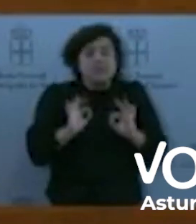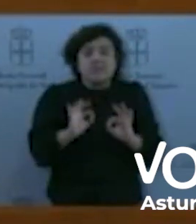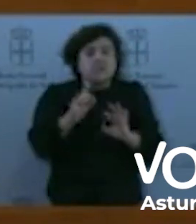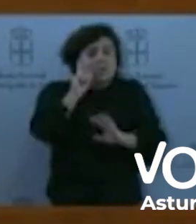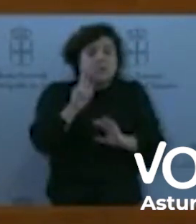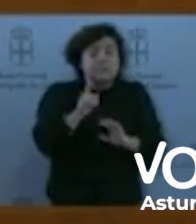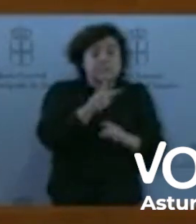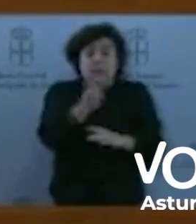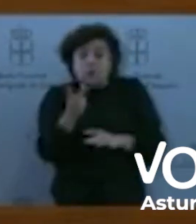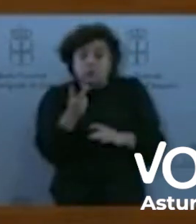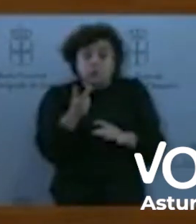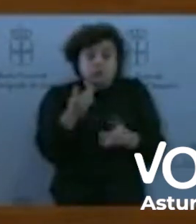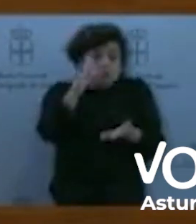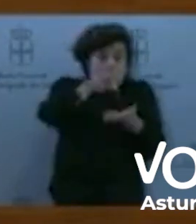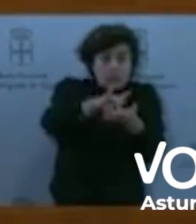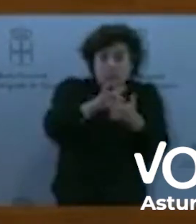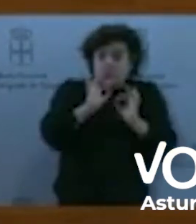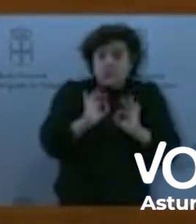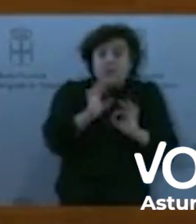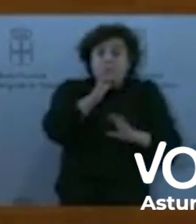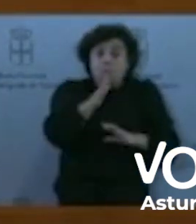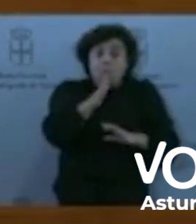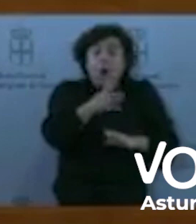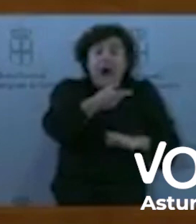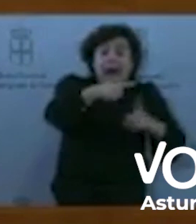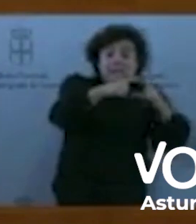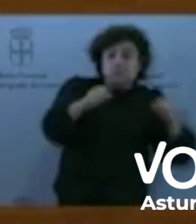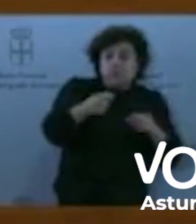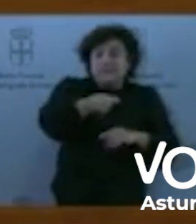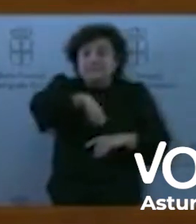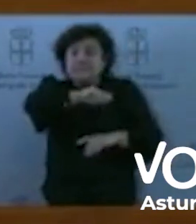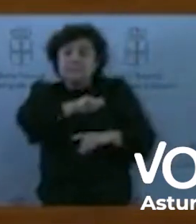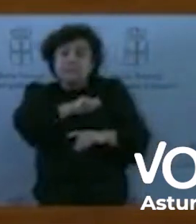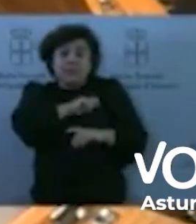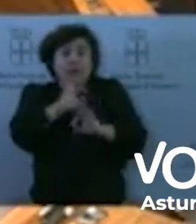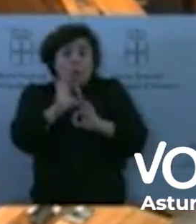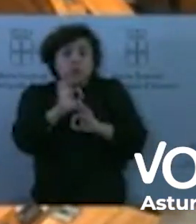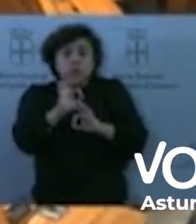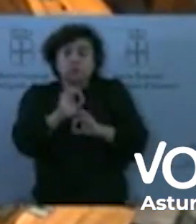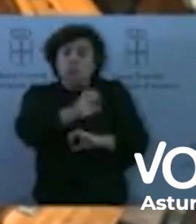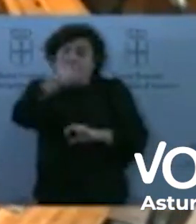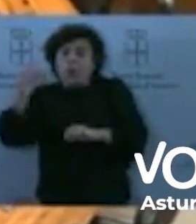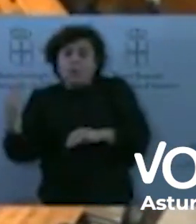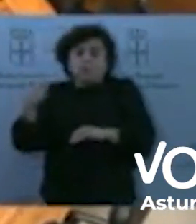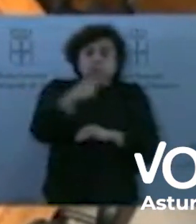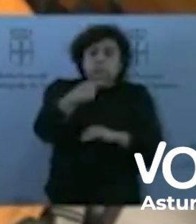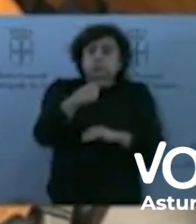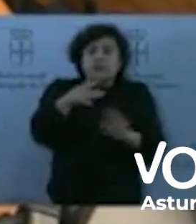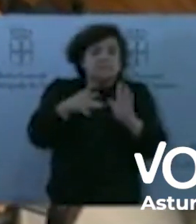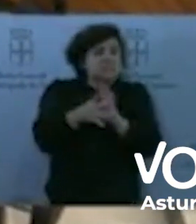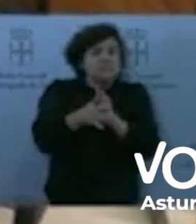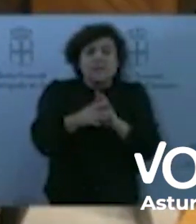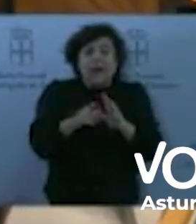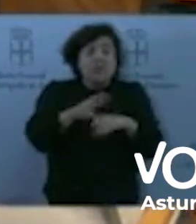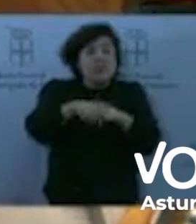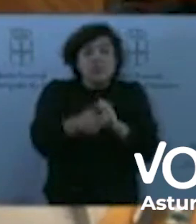España, así como todo Occidente, es lo que es y ha llegado a ser en términos democráticos y sociales gracias al